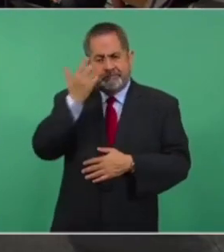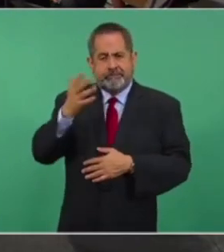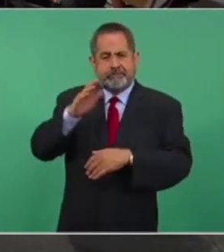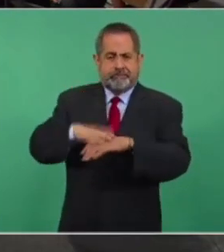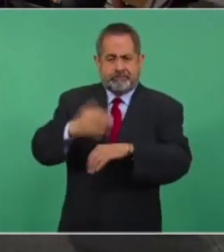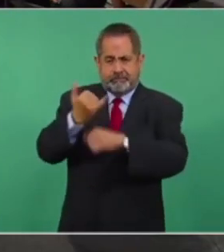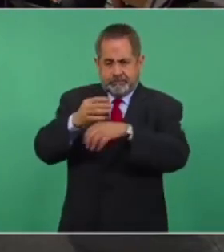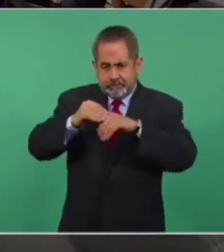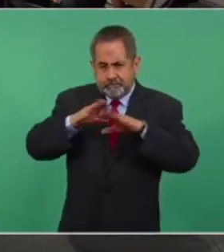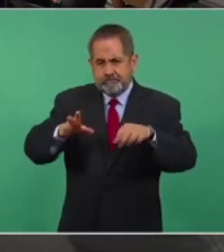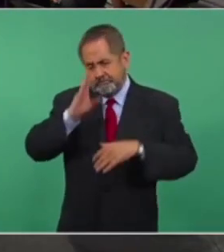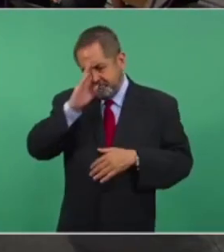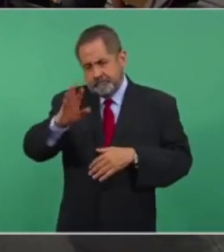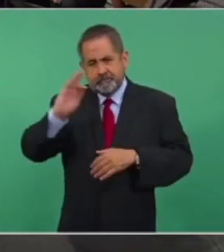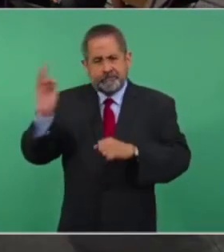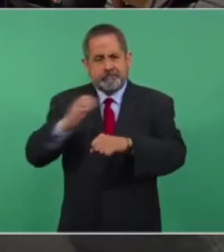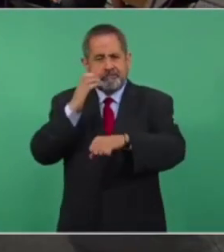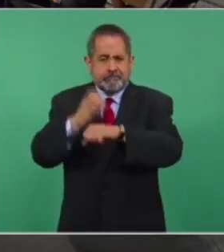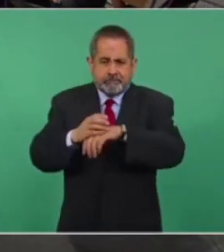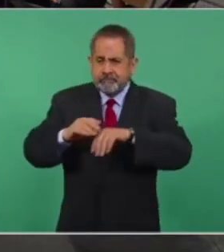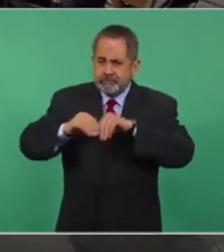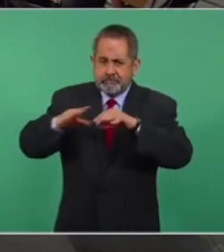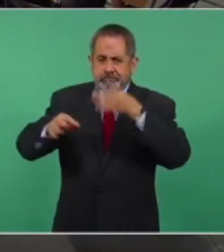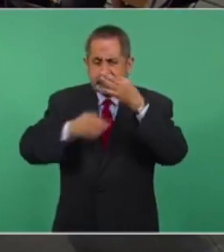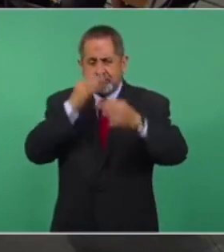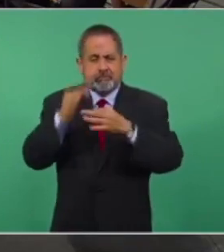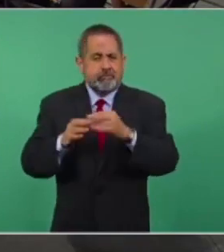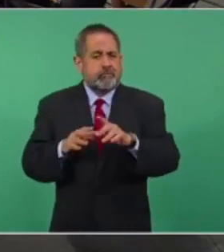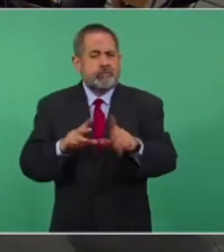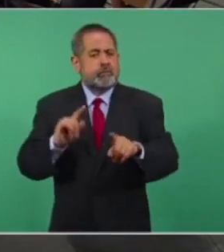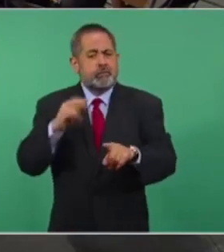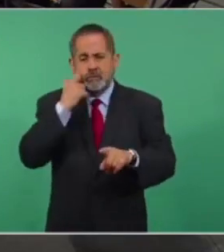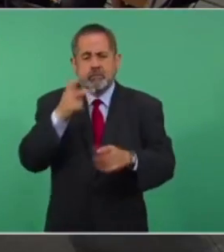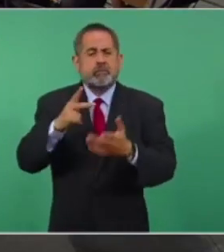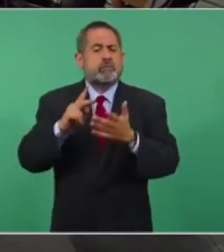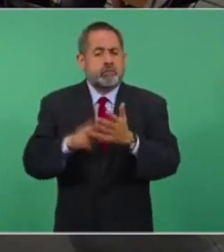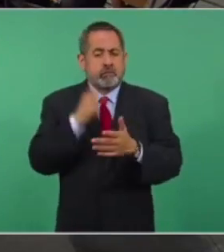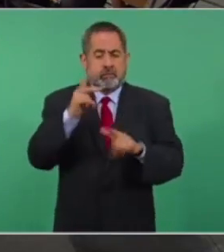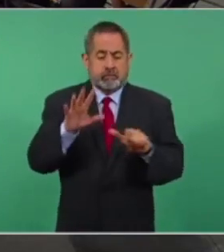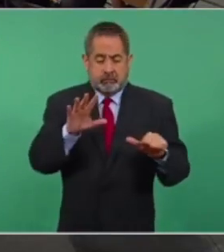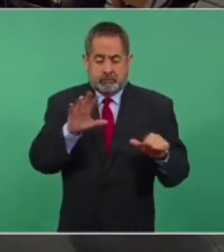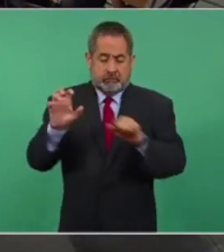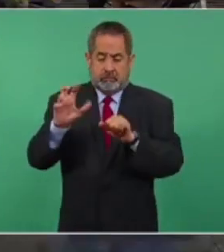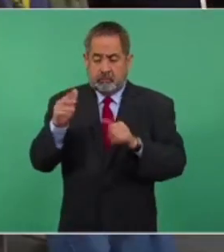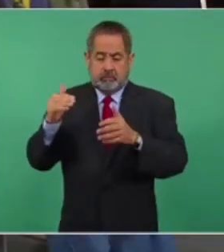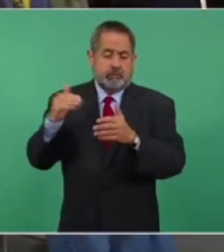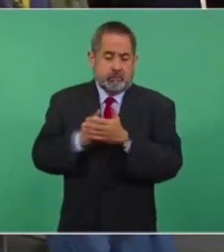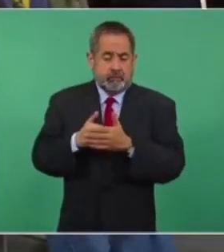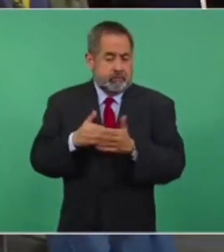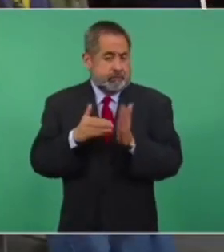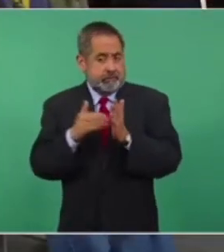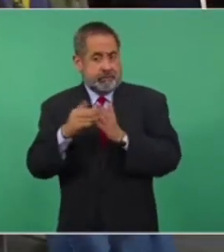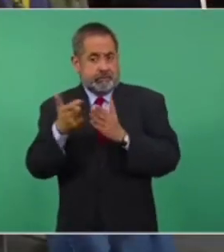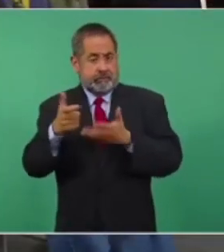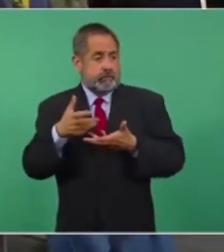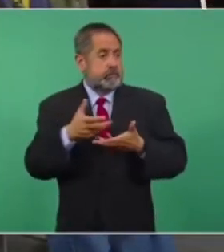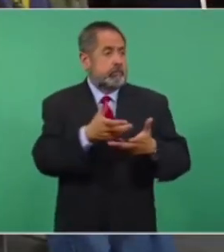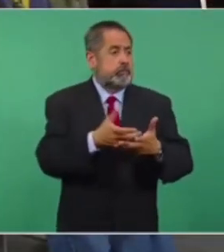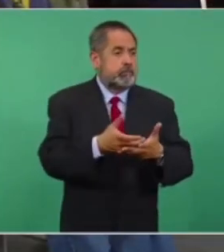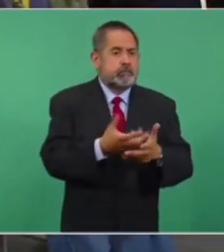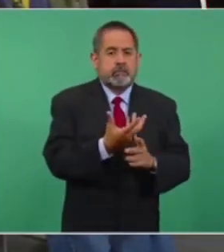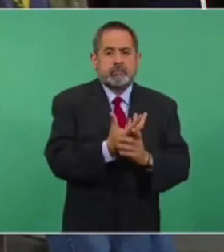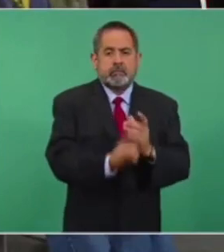Información directa de la Federación, porque no queremos que otra vez 650 millones de pesos se vayan al